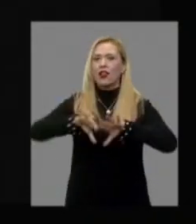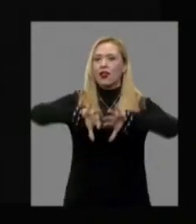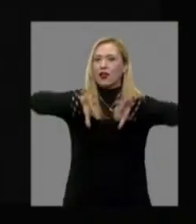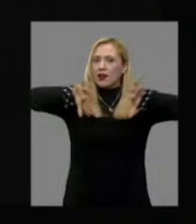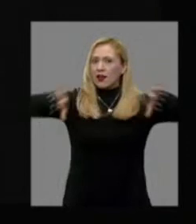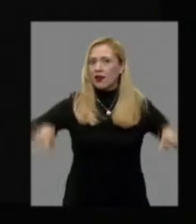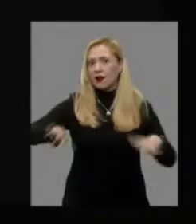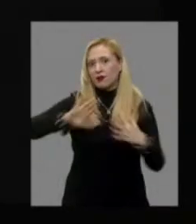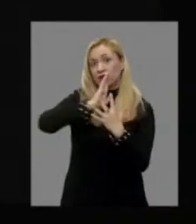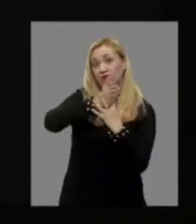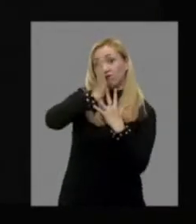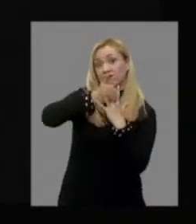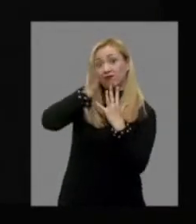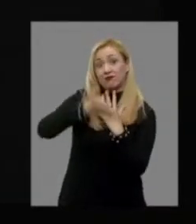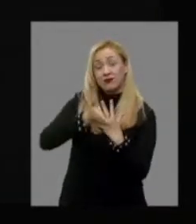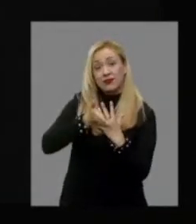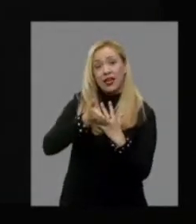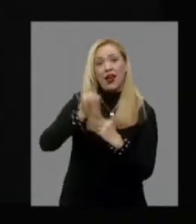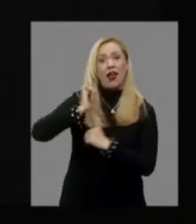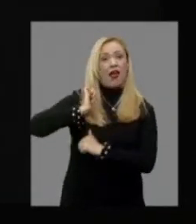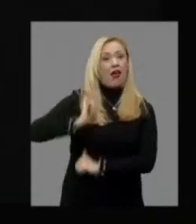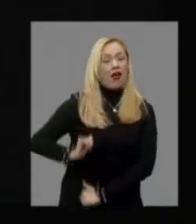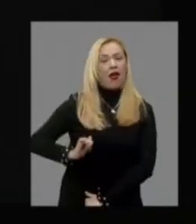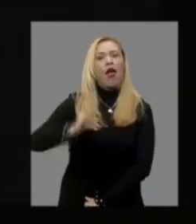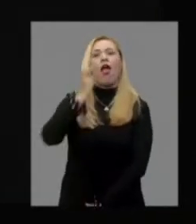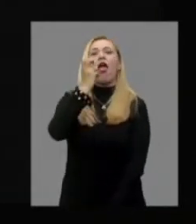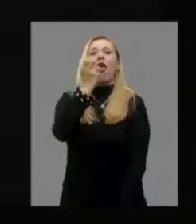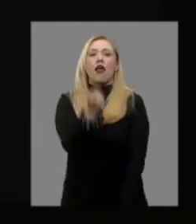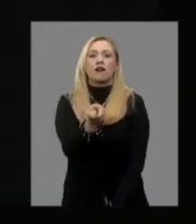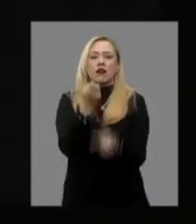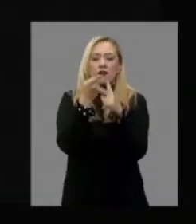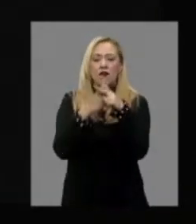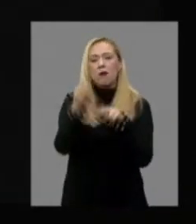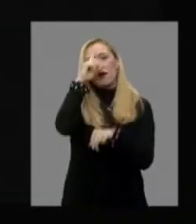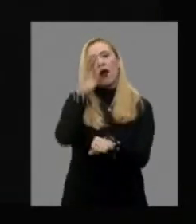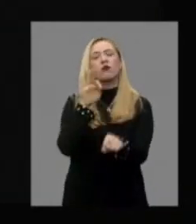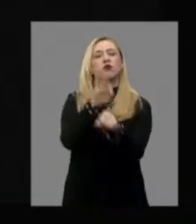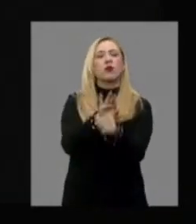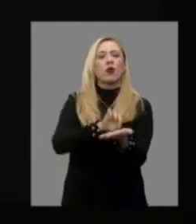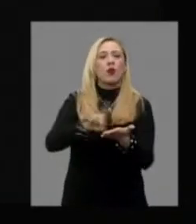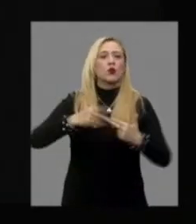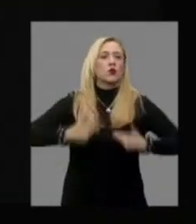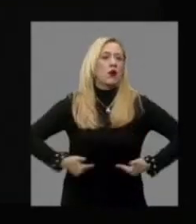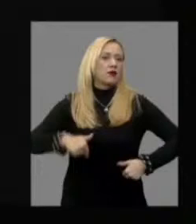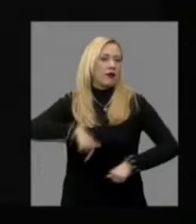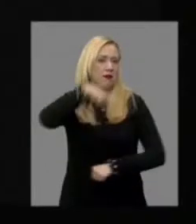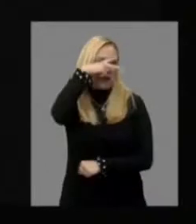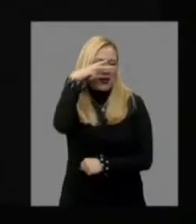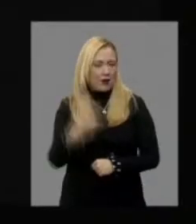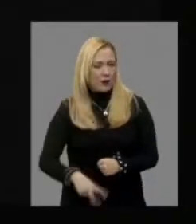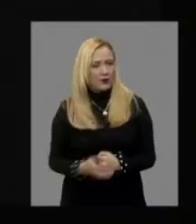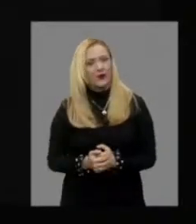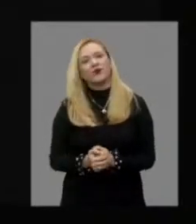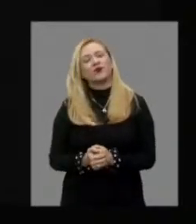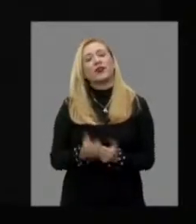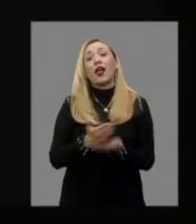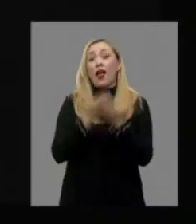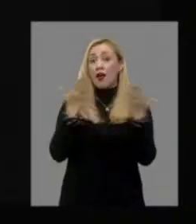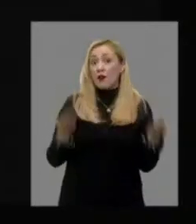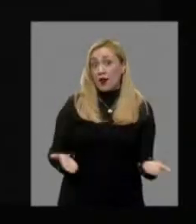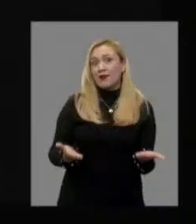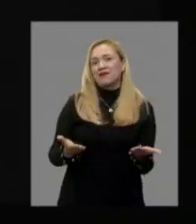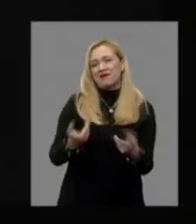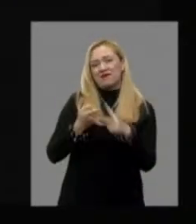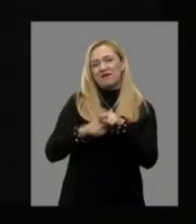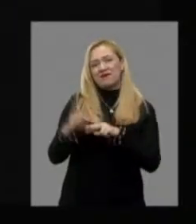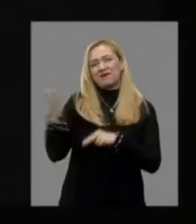2011 inició una marcada etapa en la protección de derechos humanos en México? Si les parece bien, iniciemos